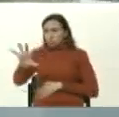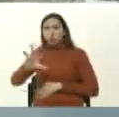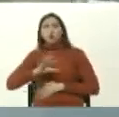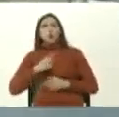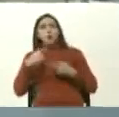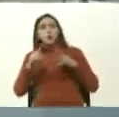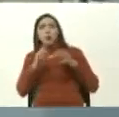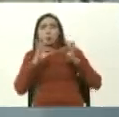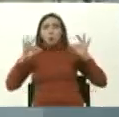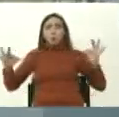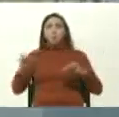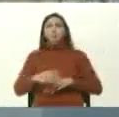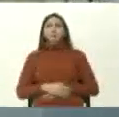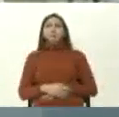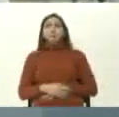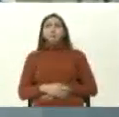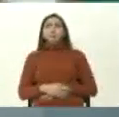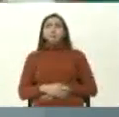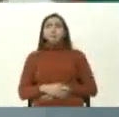vicepresidenta. Adelante.